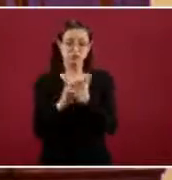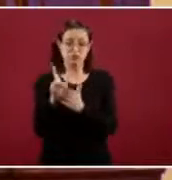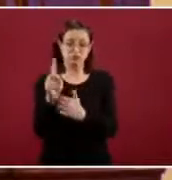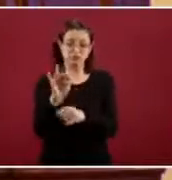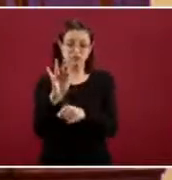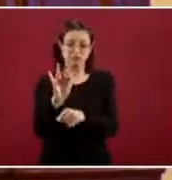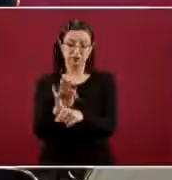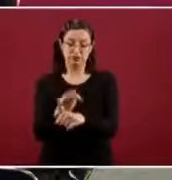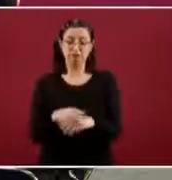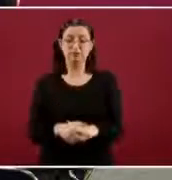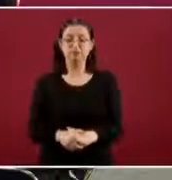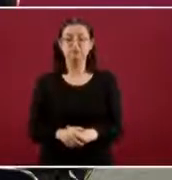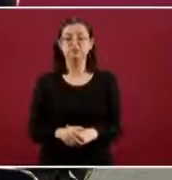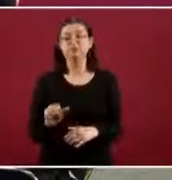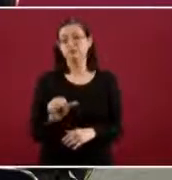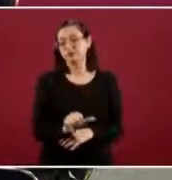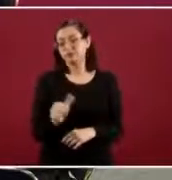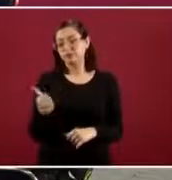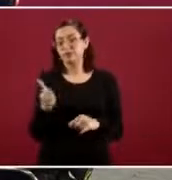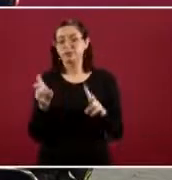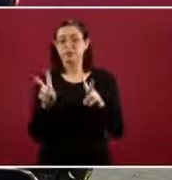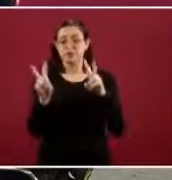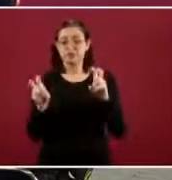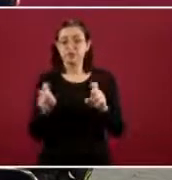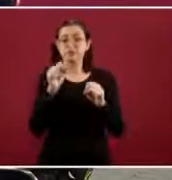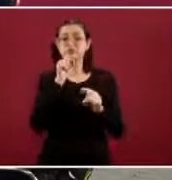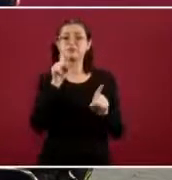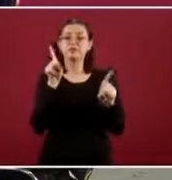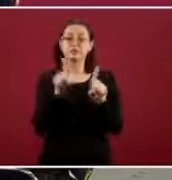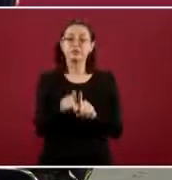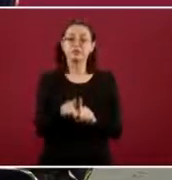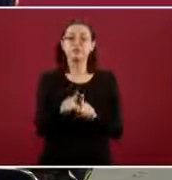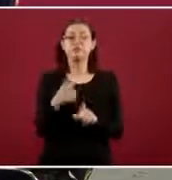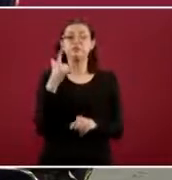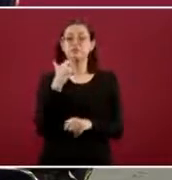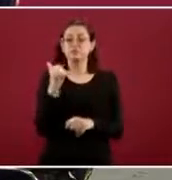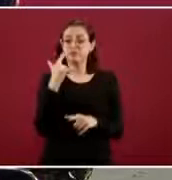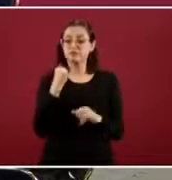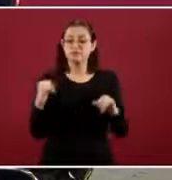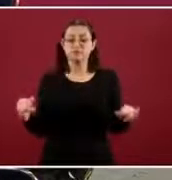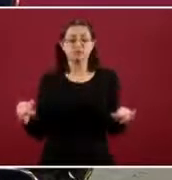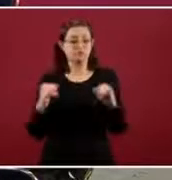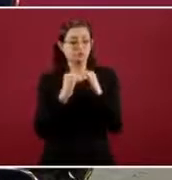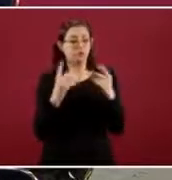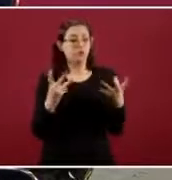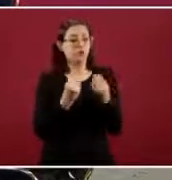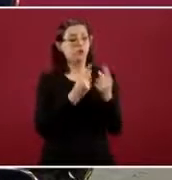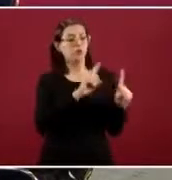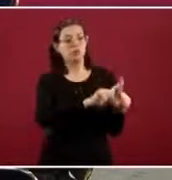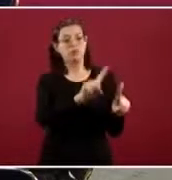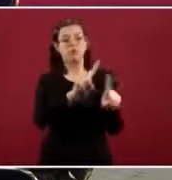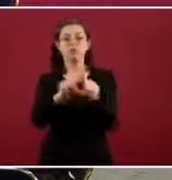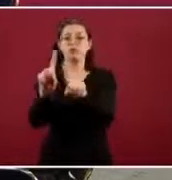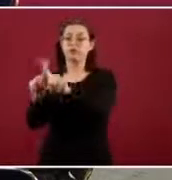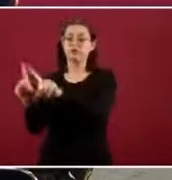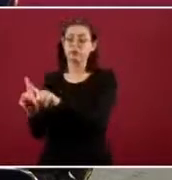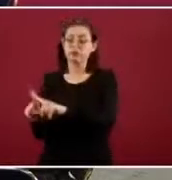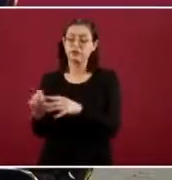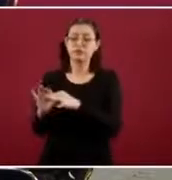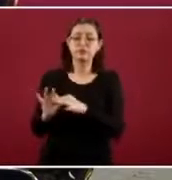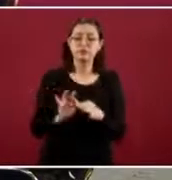se ven vulnerados. Por otro lado, quiero hacer mención sobre este esfuerzo interinstitucional que hemos hecho muchas instituciones